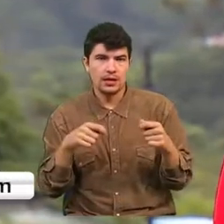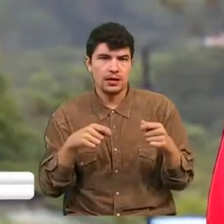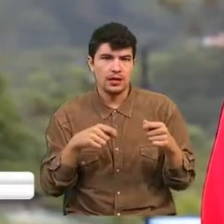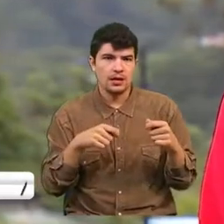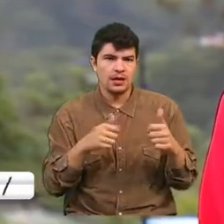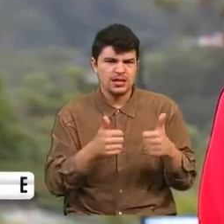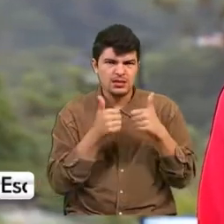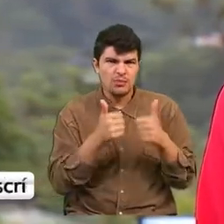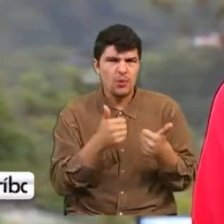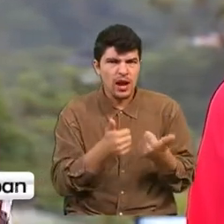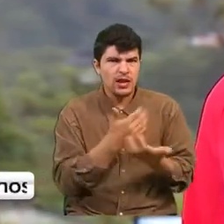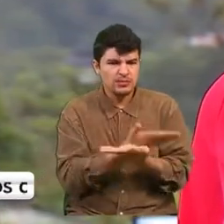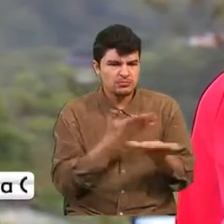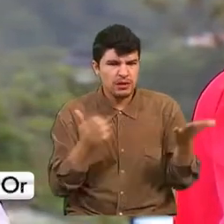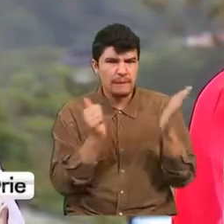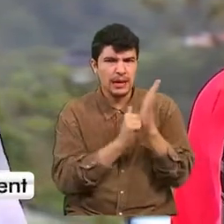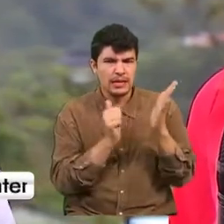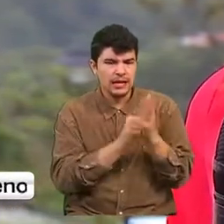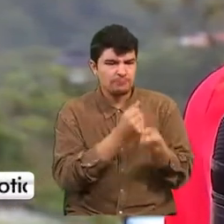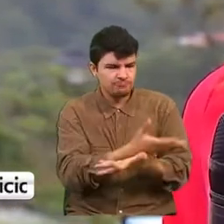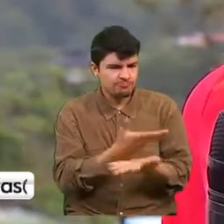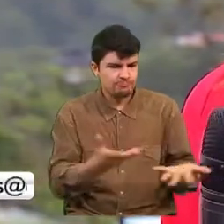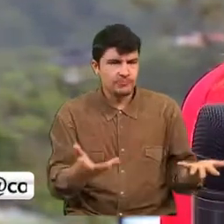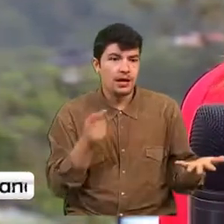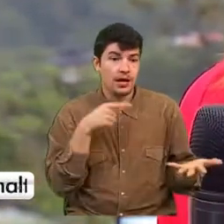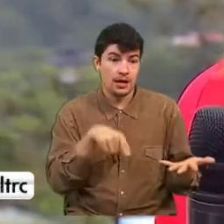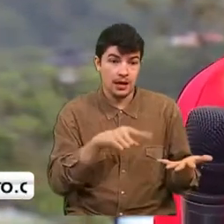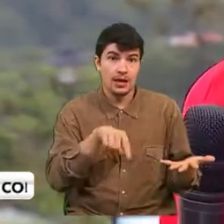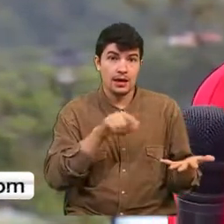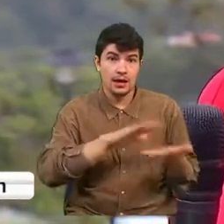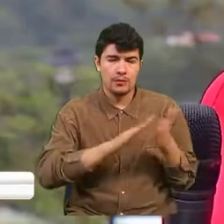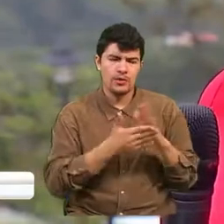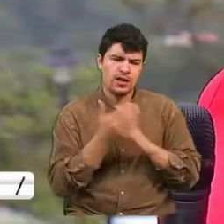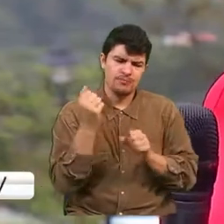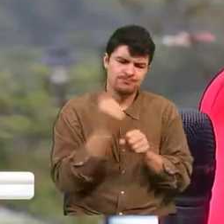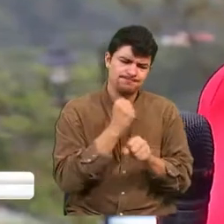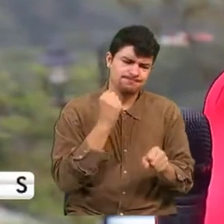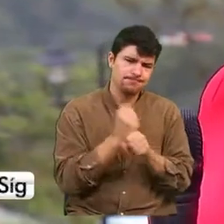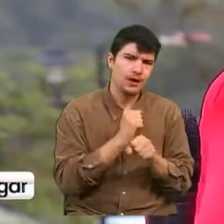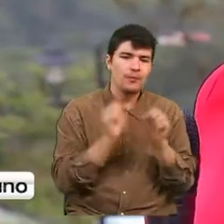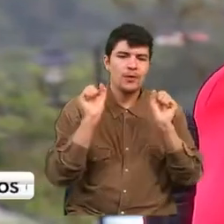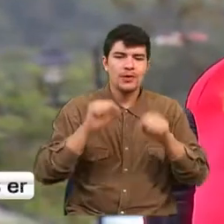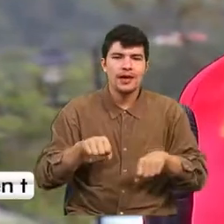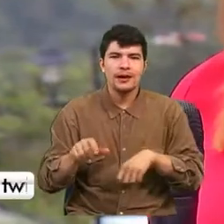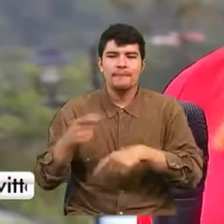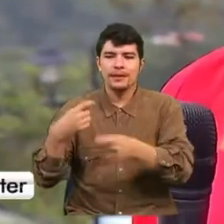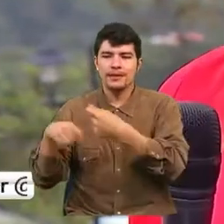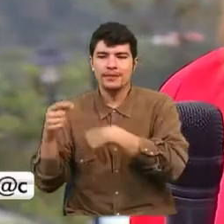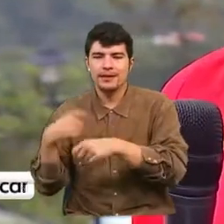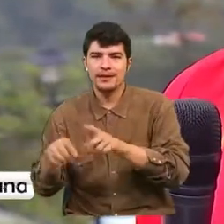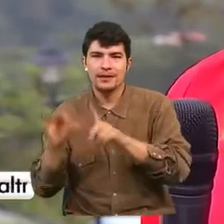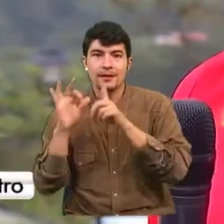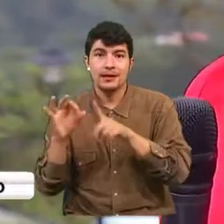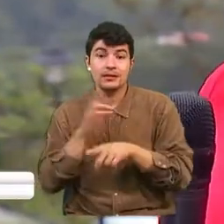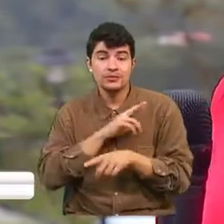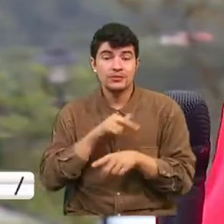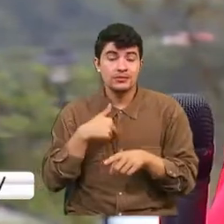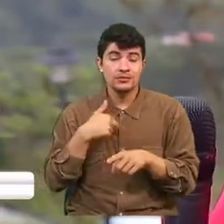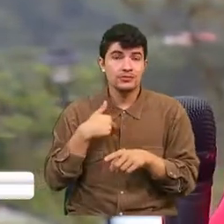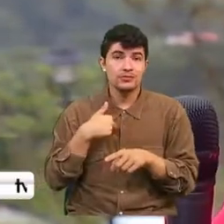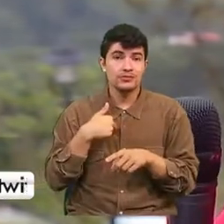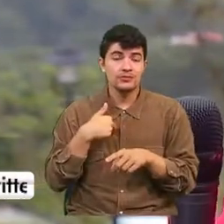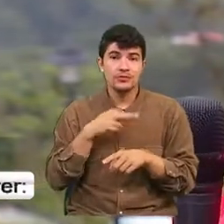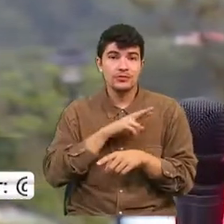las buenas materias primas que han venido transformándose para poderle llegar al consumidor final. Con eso estamos eliminando